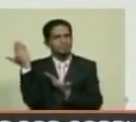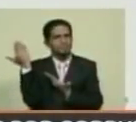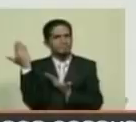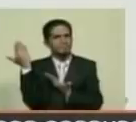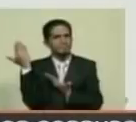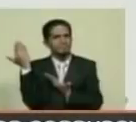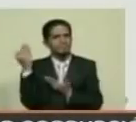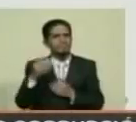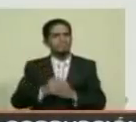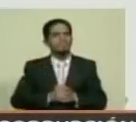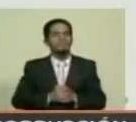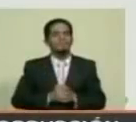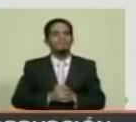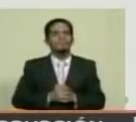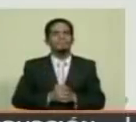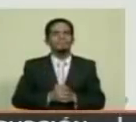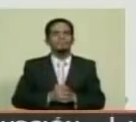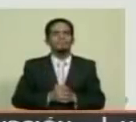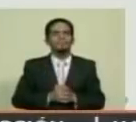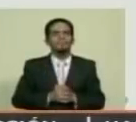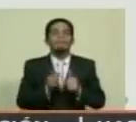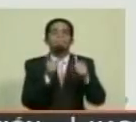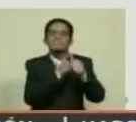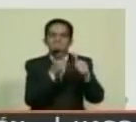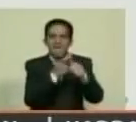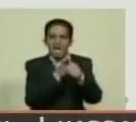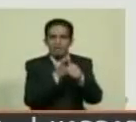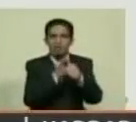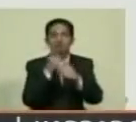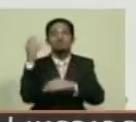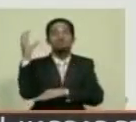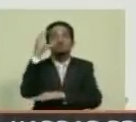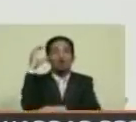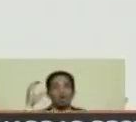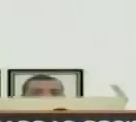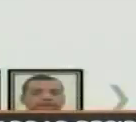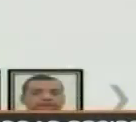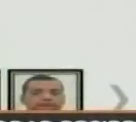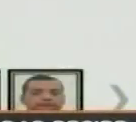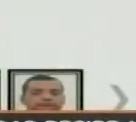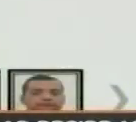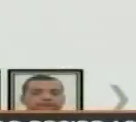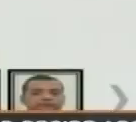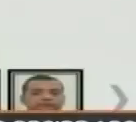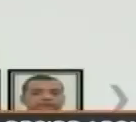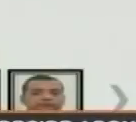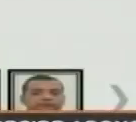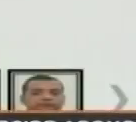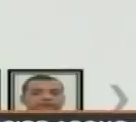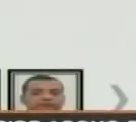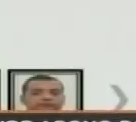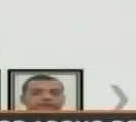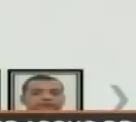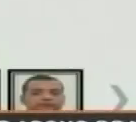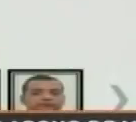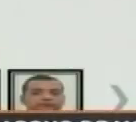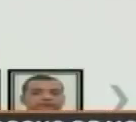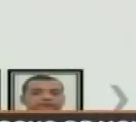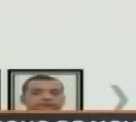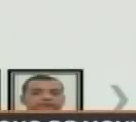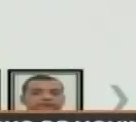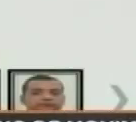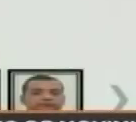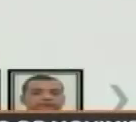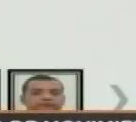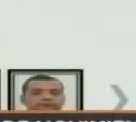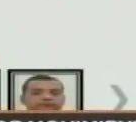hacer. Primera, la colombianización de la extrema derecha venezolana en la acción violenta para